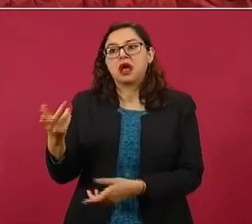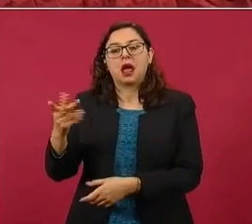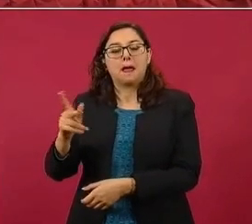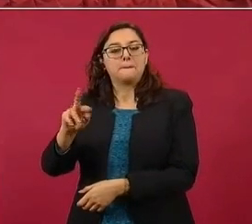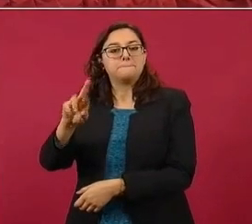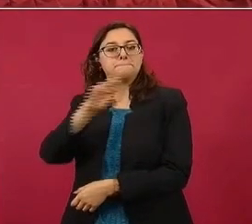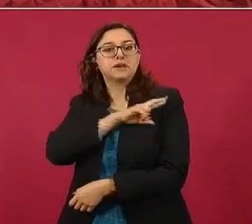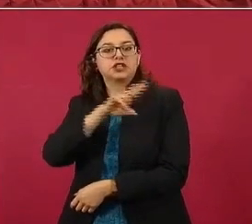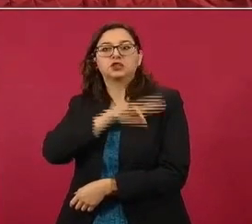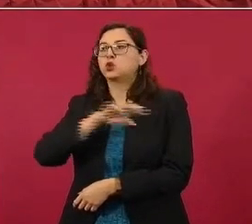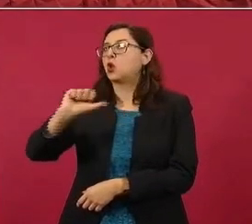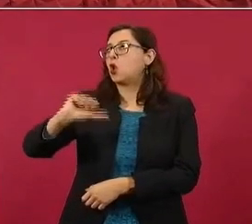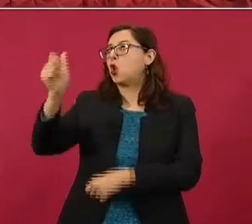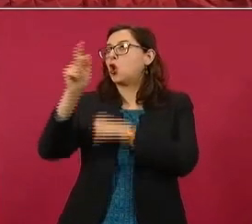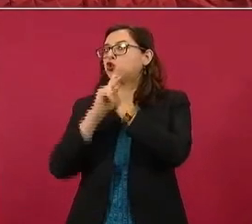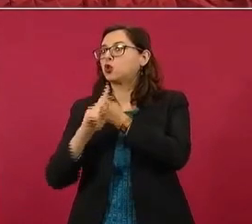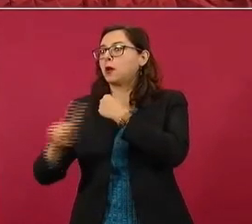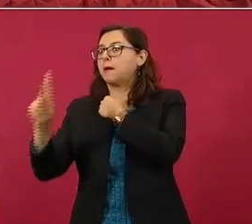las empresas